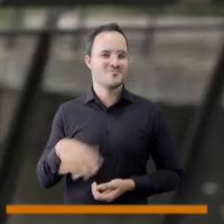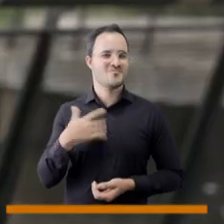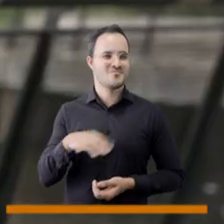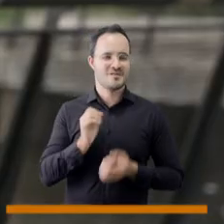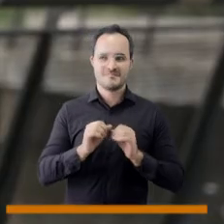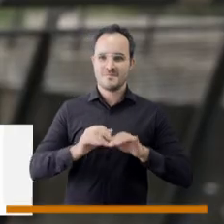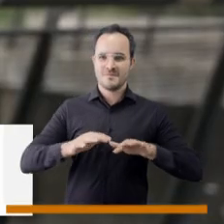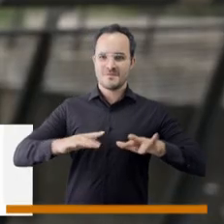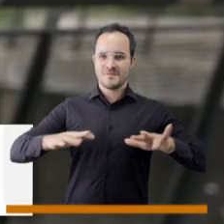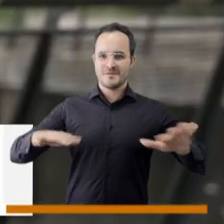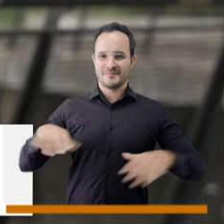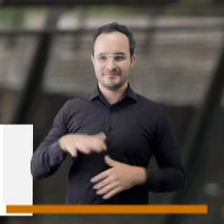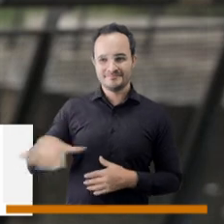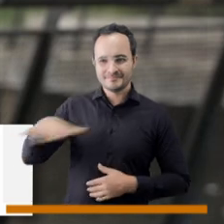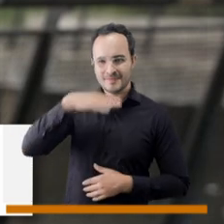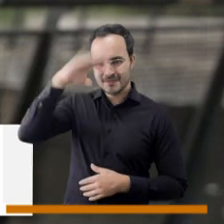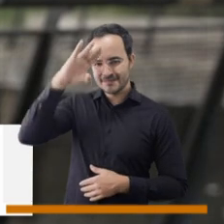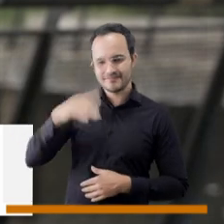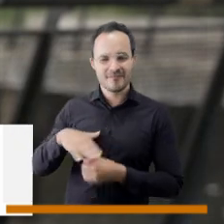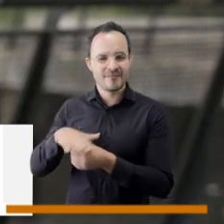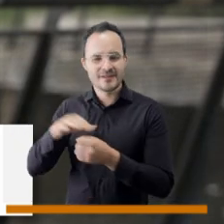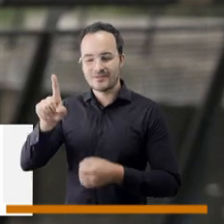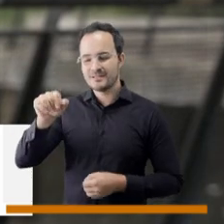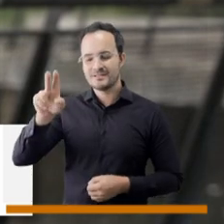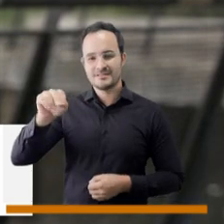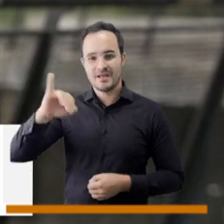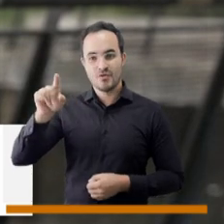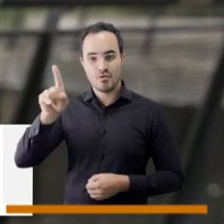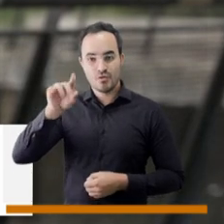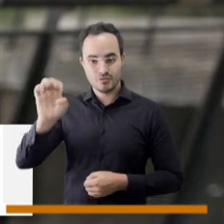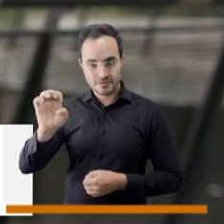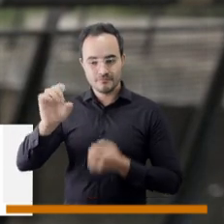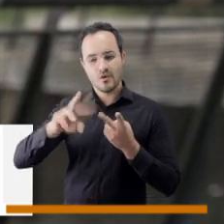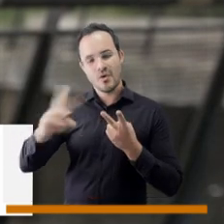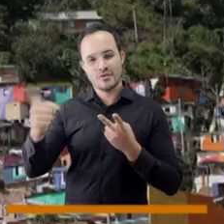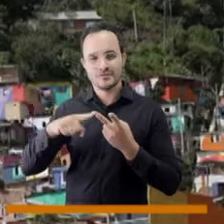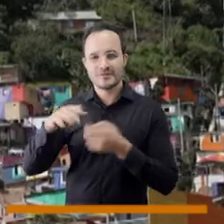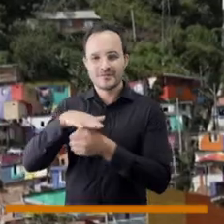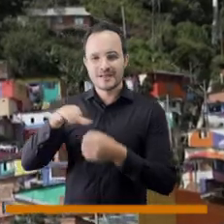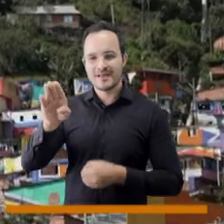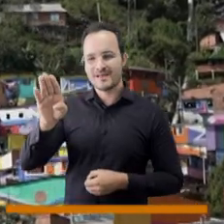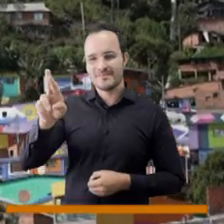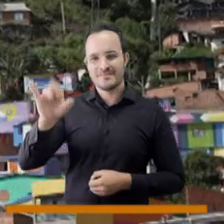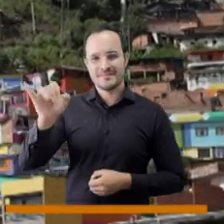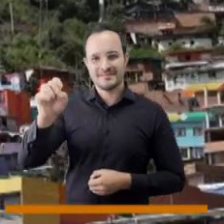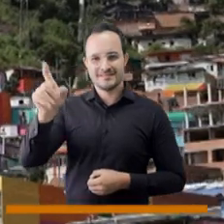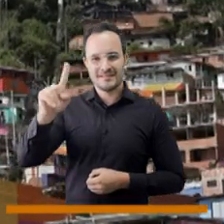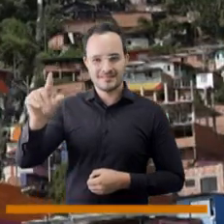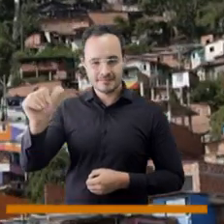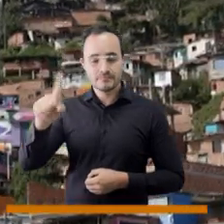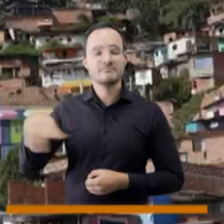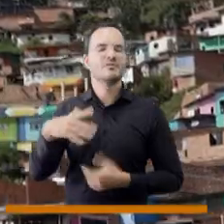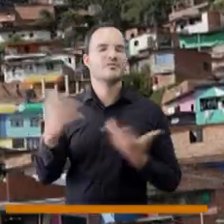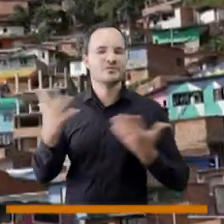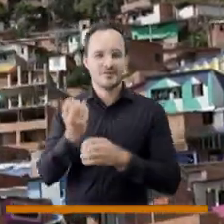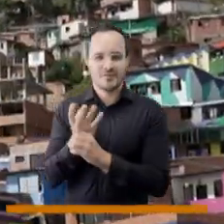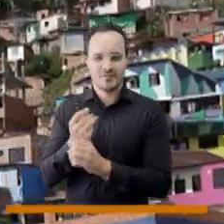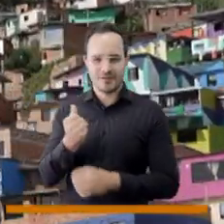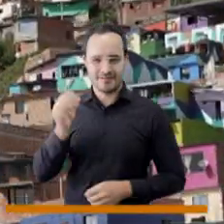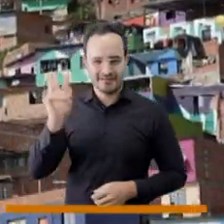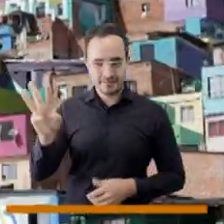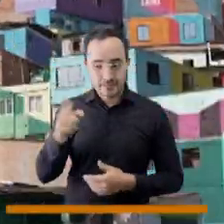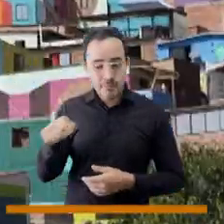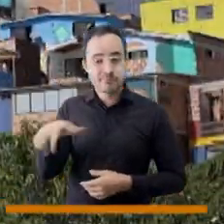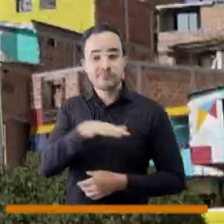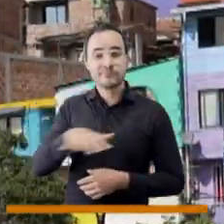se tomó la ladera oriental de Medellín, entre los barrios San José de la Cima y Urizas del Jardín, exactamente en la Comuna 3.